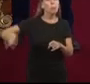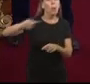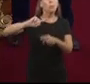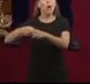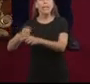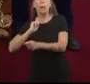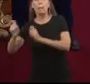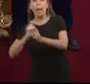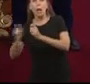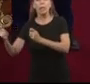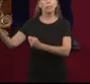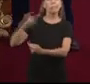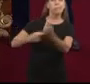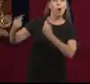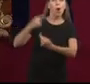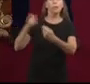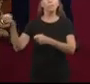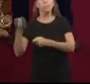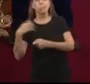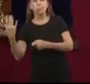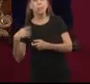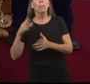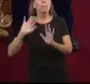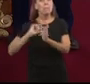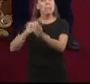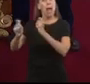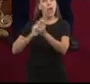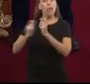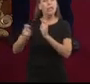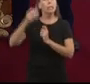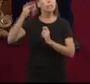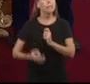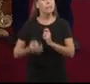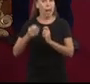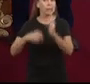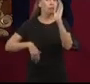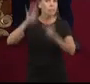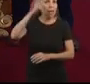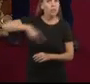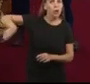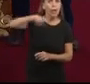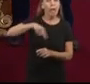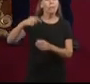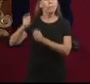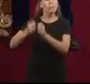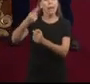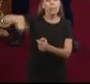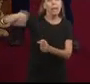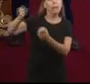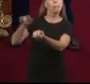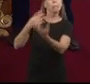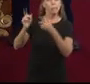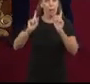televisivos y petardistas tribuneros, los periodistas especializados y buena parte del establishment argentino,